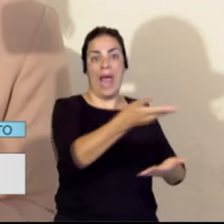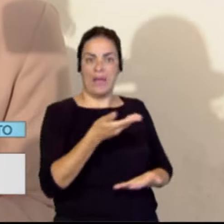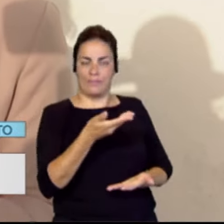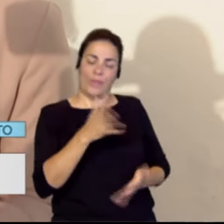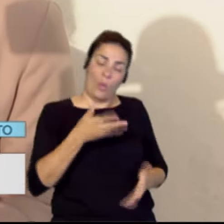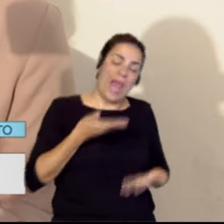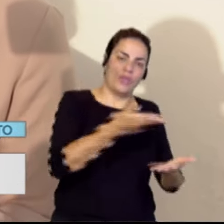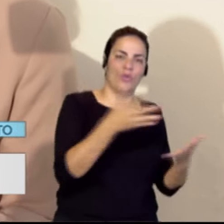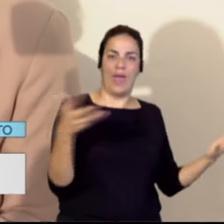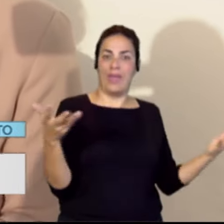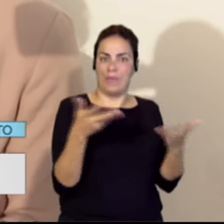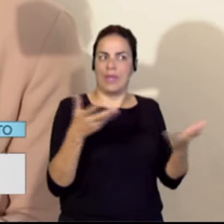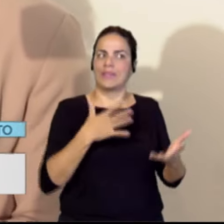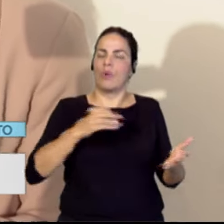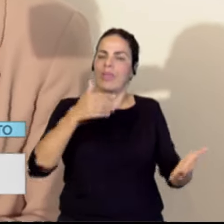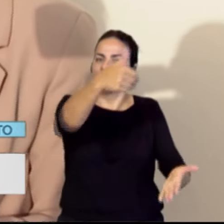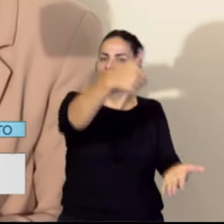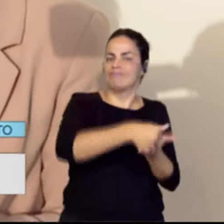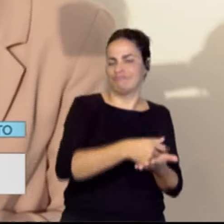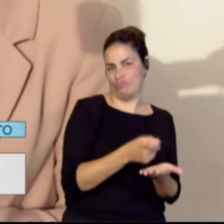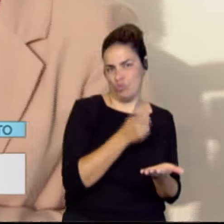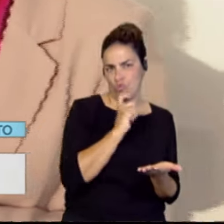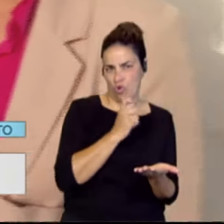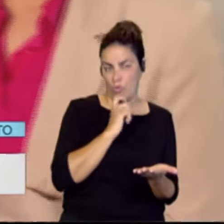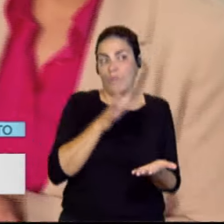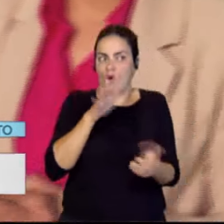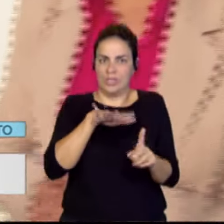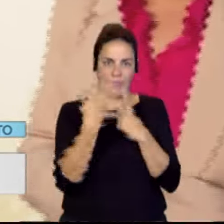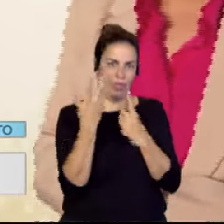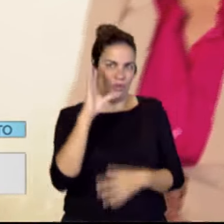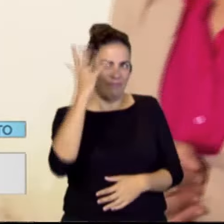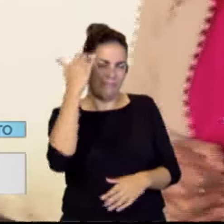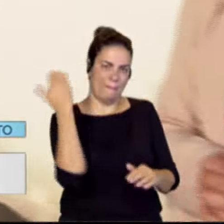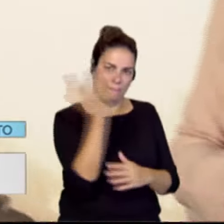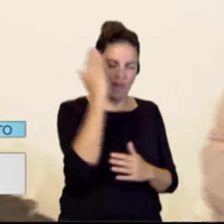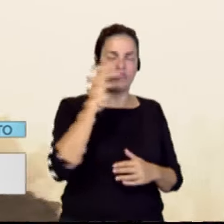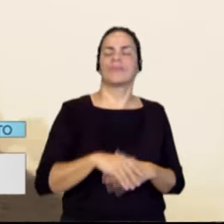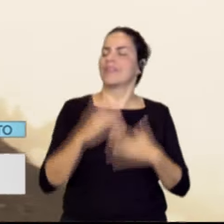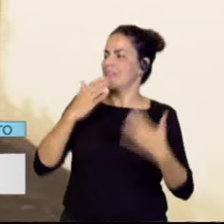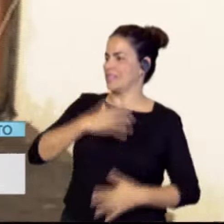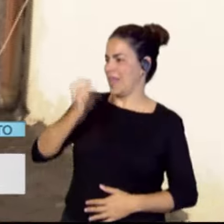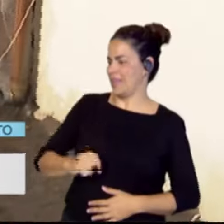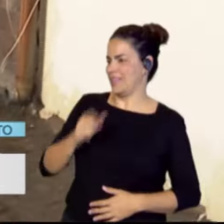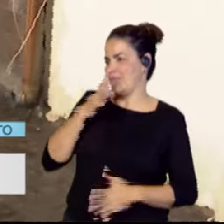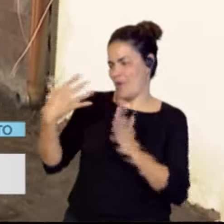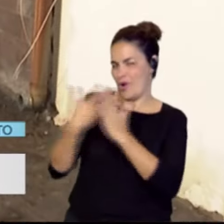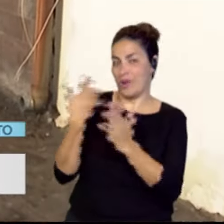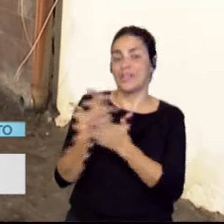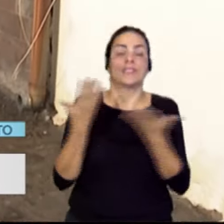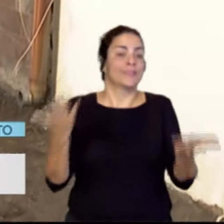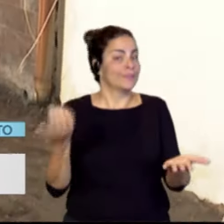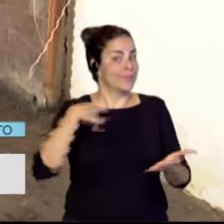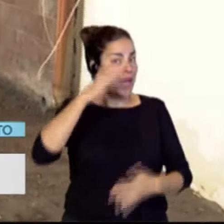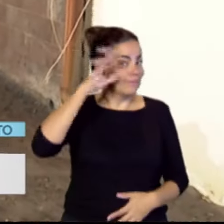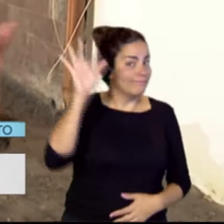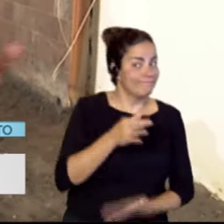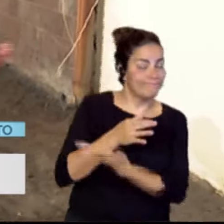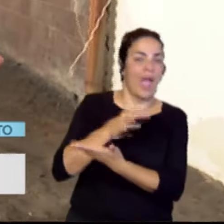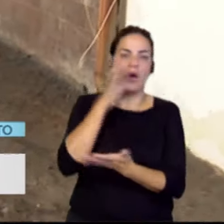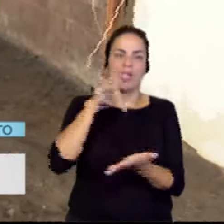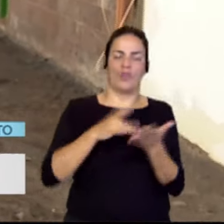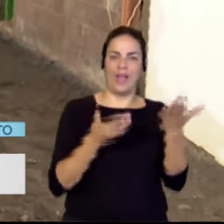emergencia por este fenómeno Muchísimas gracias alcaldesa por darnos todos esos detalles Pues Antonio ya lo han escuchado ahora es tiempo de hacer esa valoración